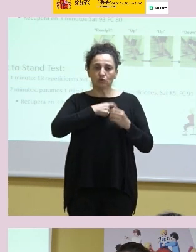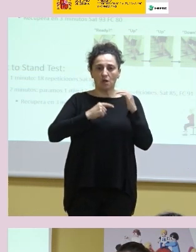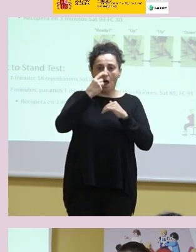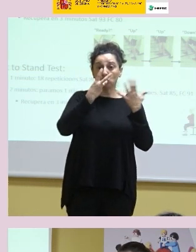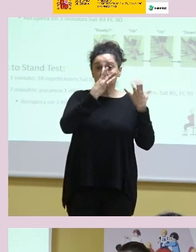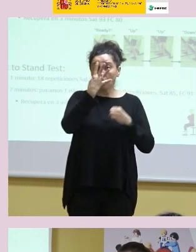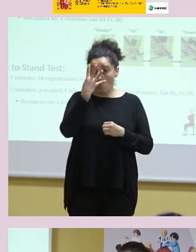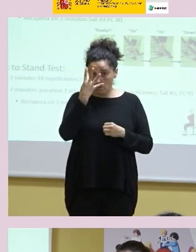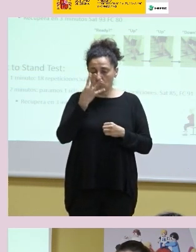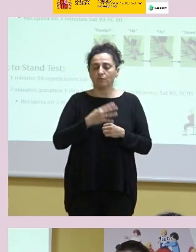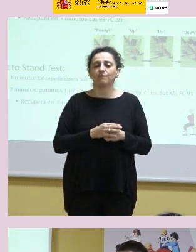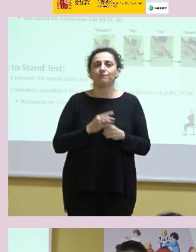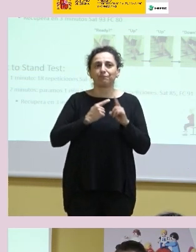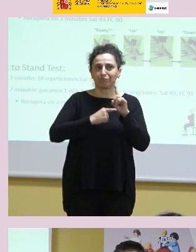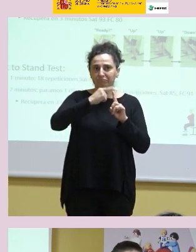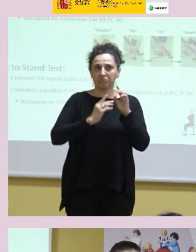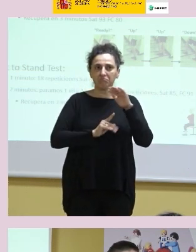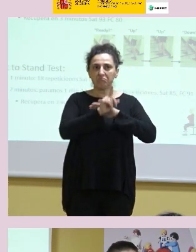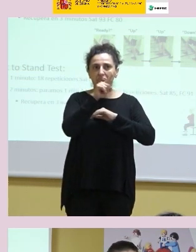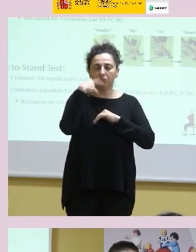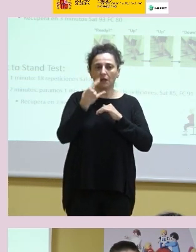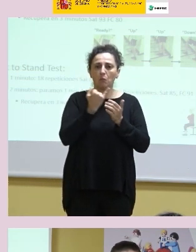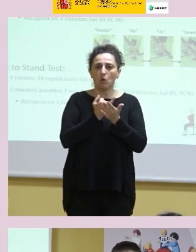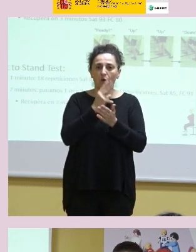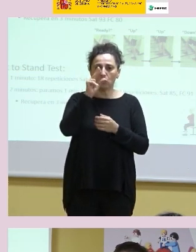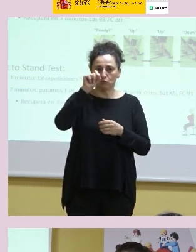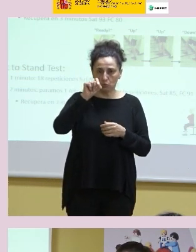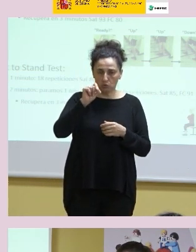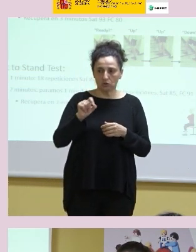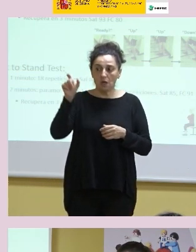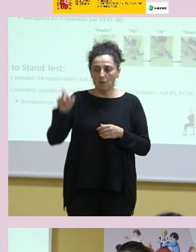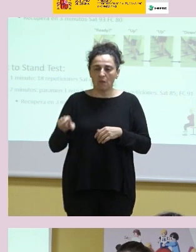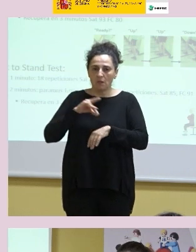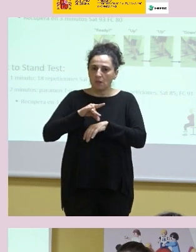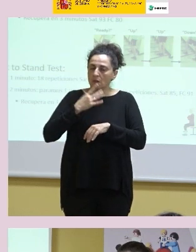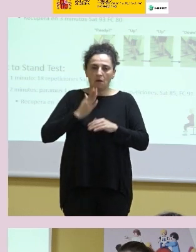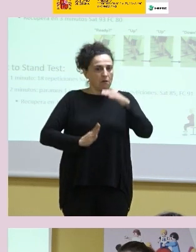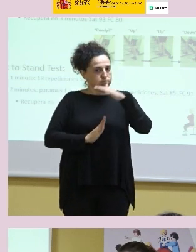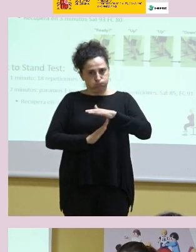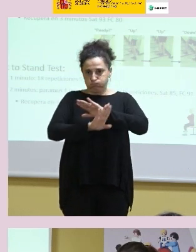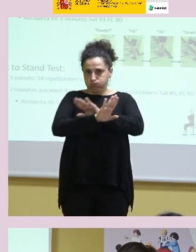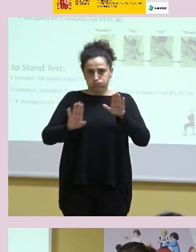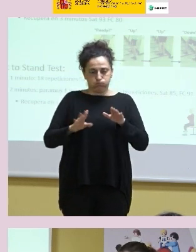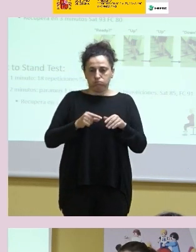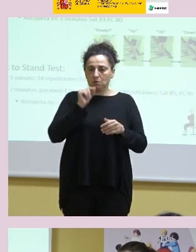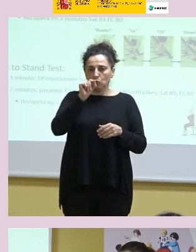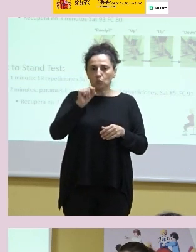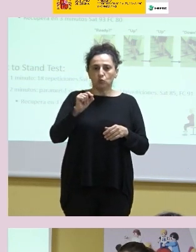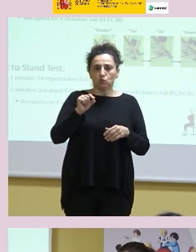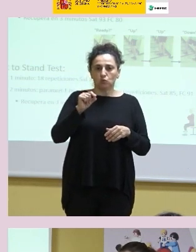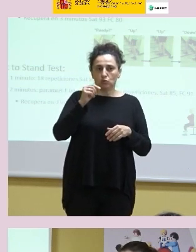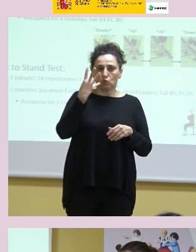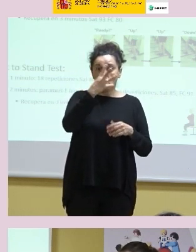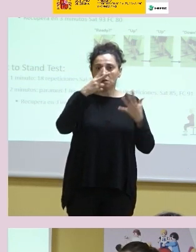84. Realizamos otra prueba de 2 minutos y en este caso es el propio paciente el que para la prueba en 1 minuto 42,